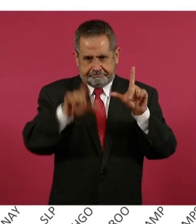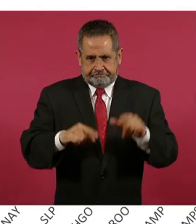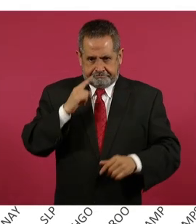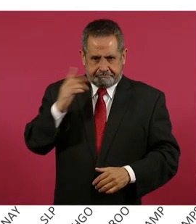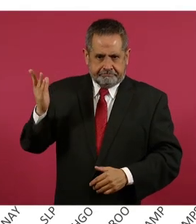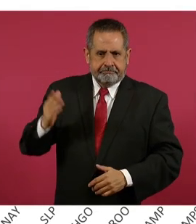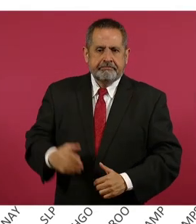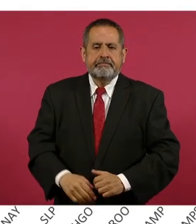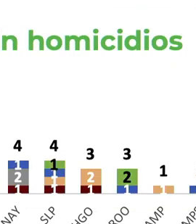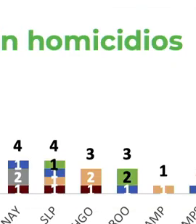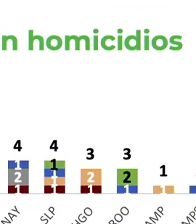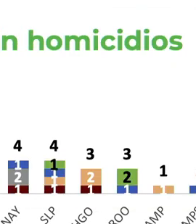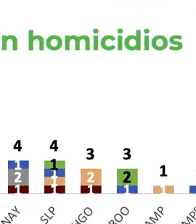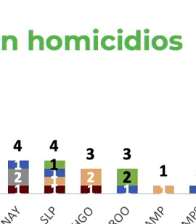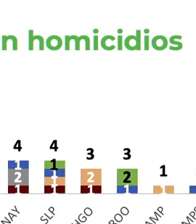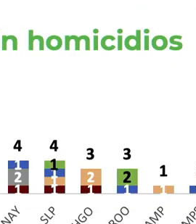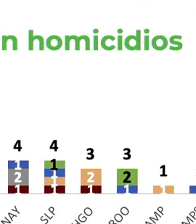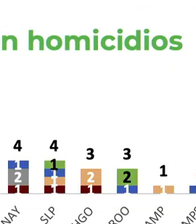Bueno,